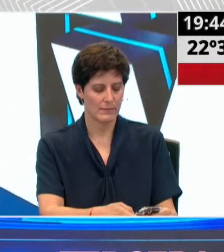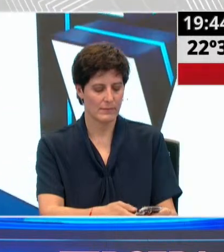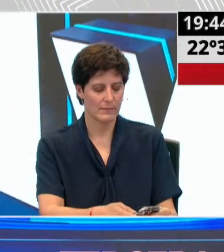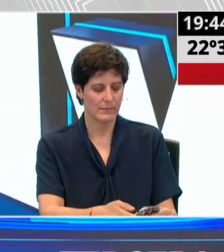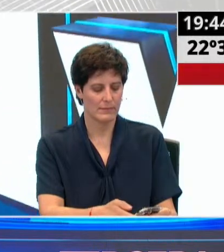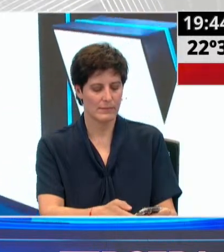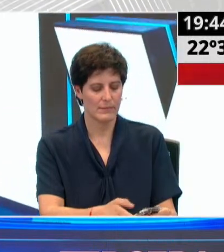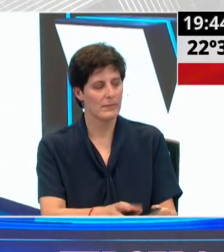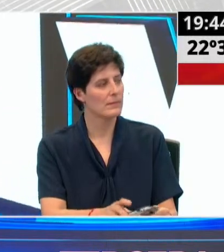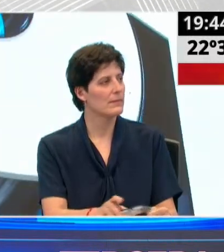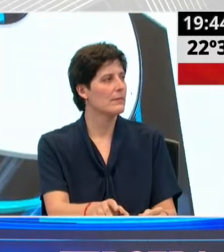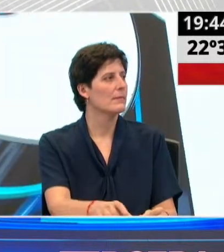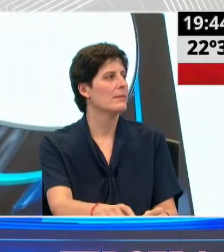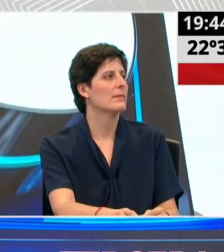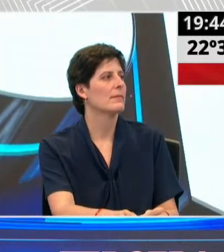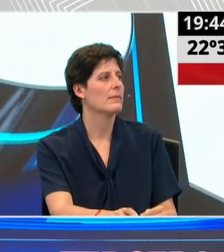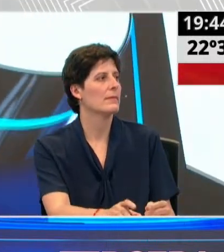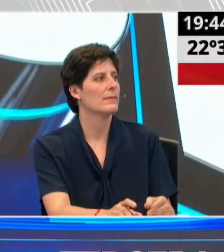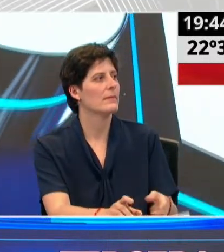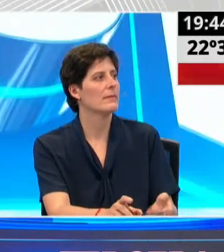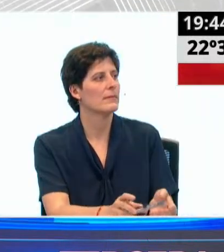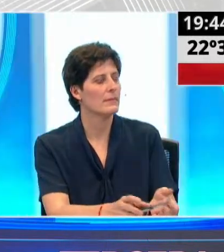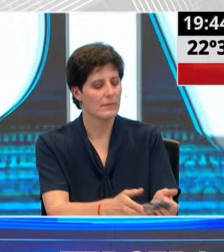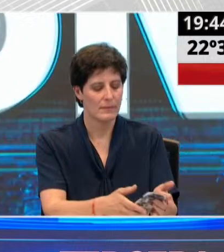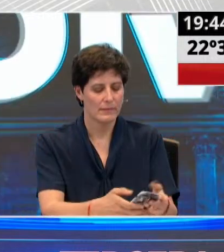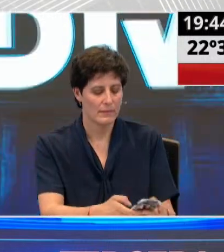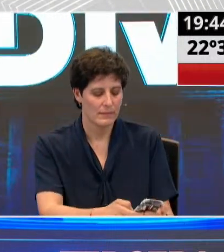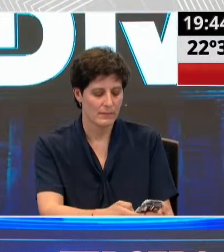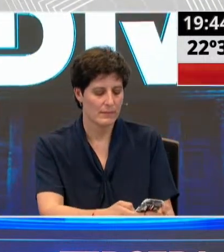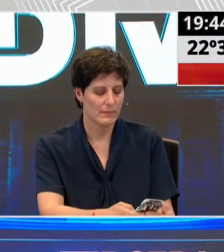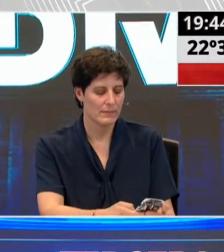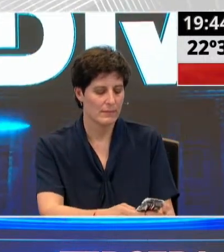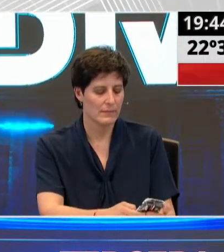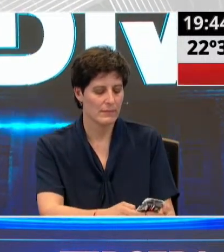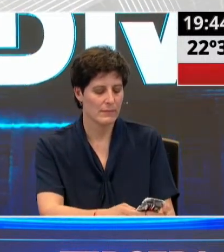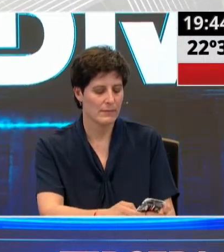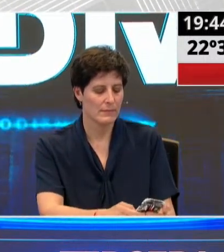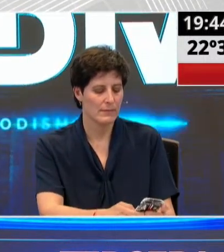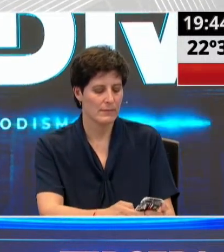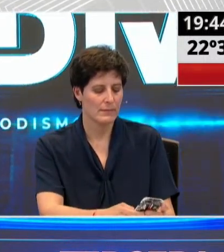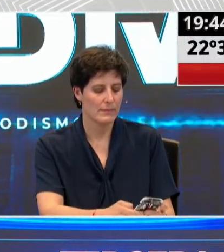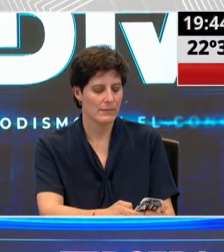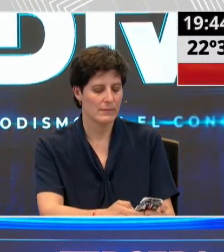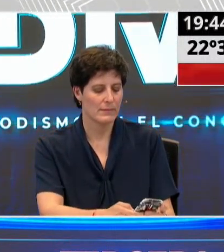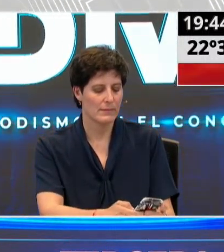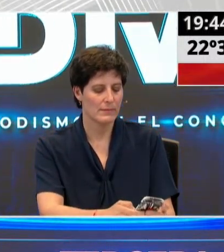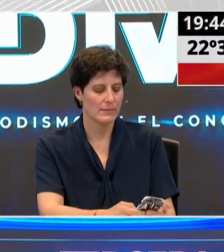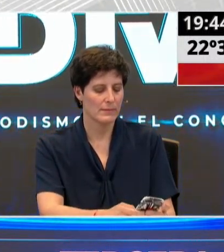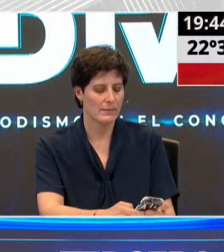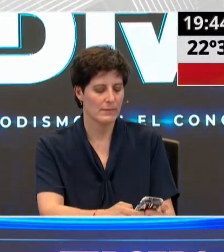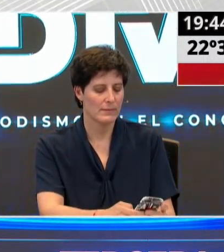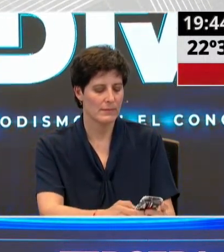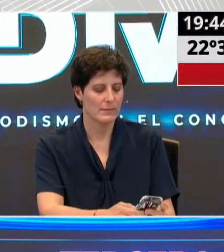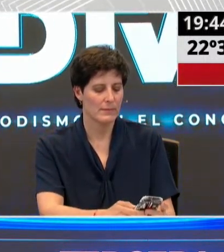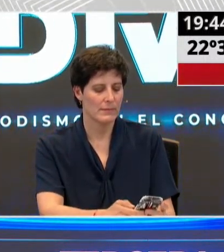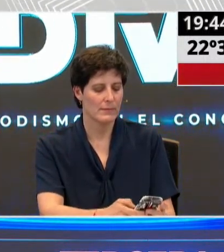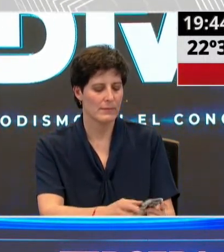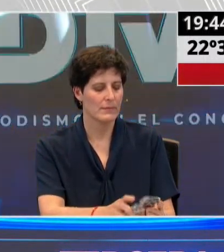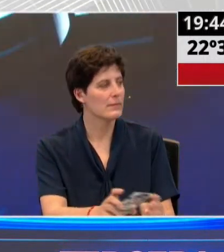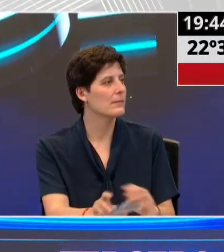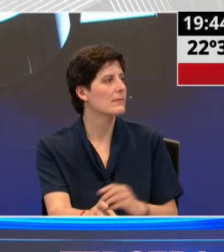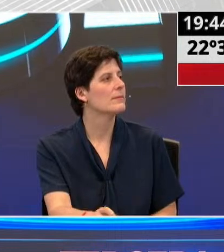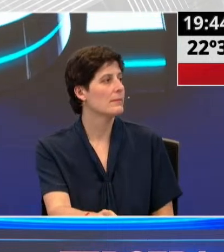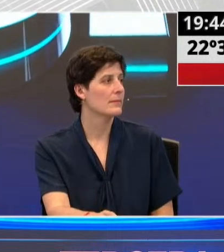lo que venimos comentando estas últimas semanas, ¿no? La dificultad que va a tener un gobierno con nada más que 38 diputados